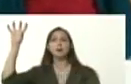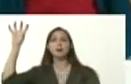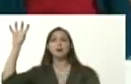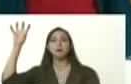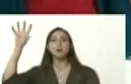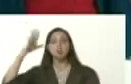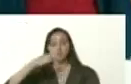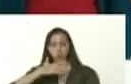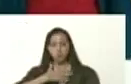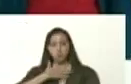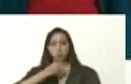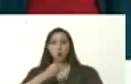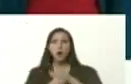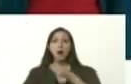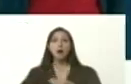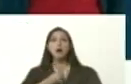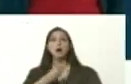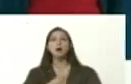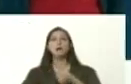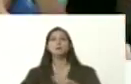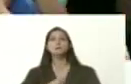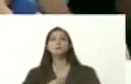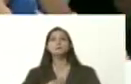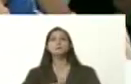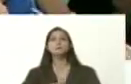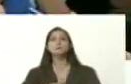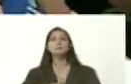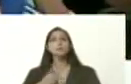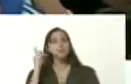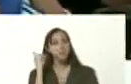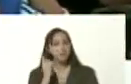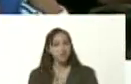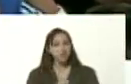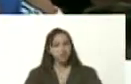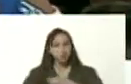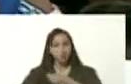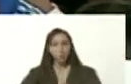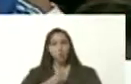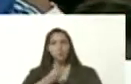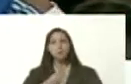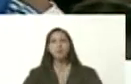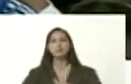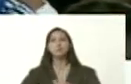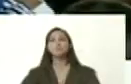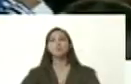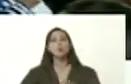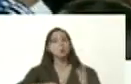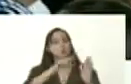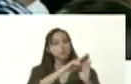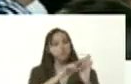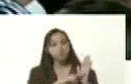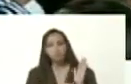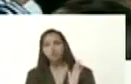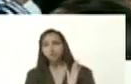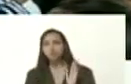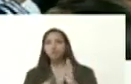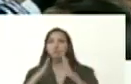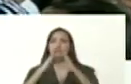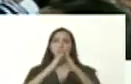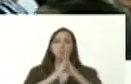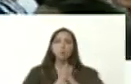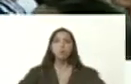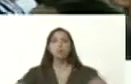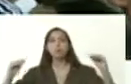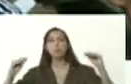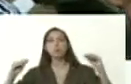cumpliré, haré cumplir los estatutos, los reglamentos,